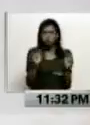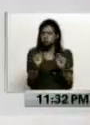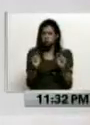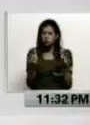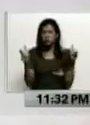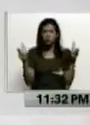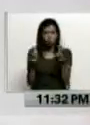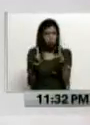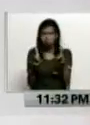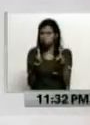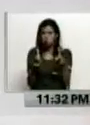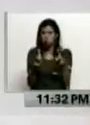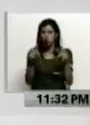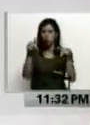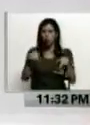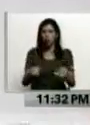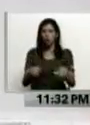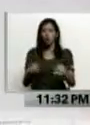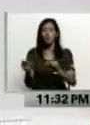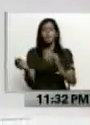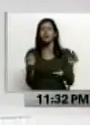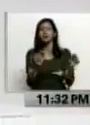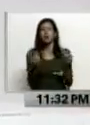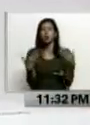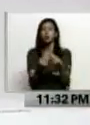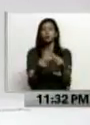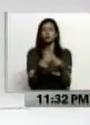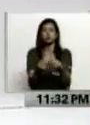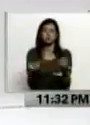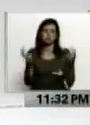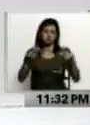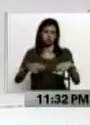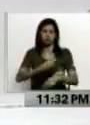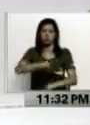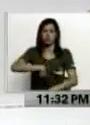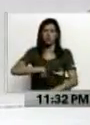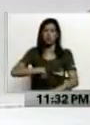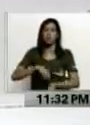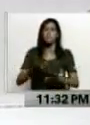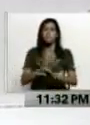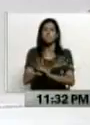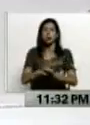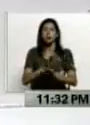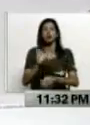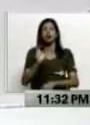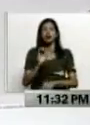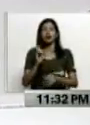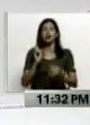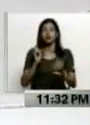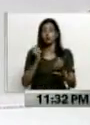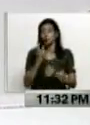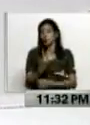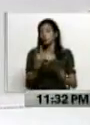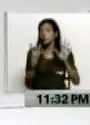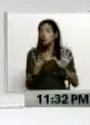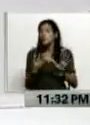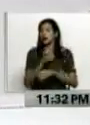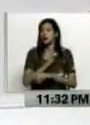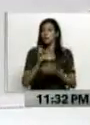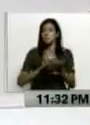no hablaron sobre sesiones extraordinarias tema que tratarán hoy con el presidente Pérez Caracas 9 de enero del año